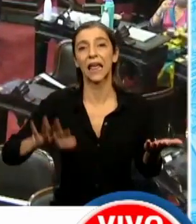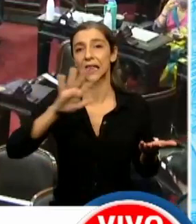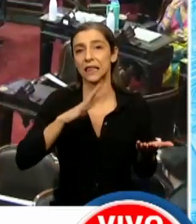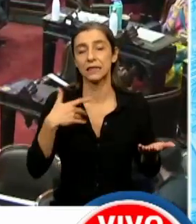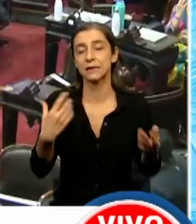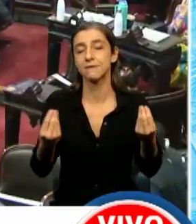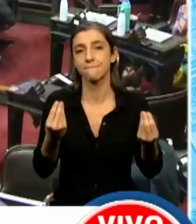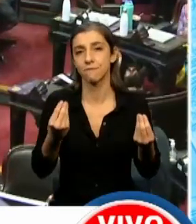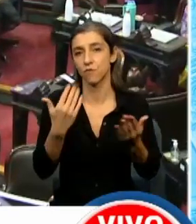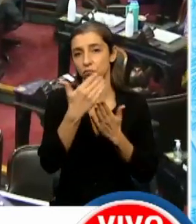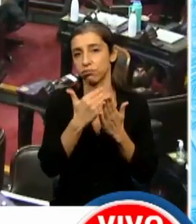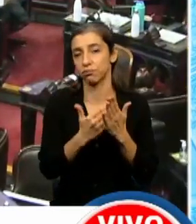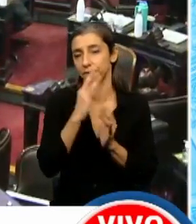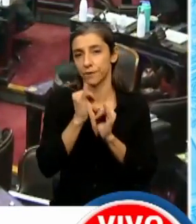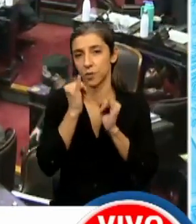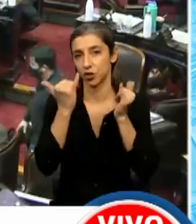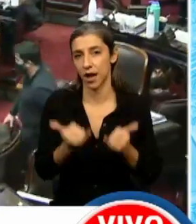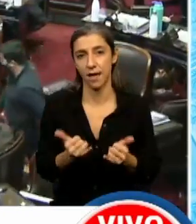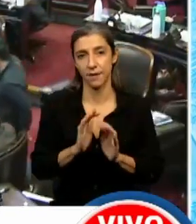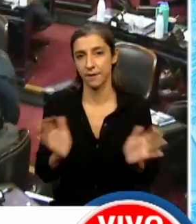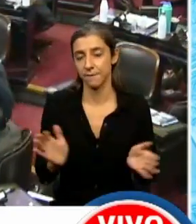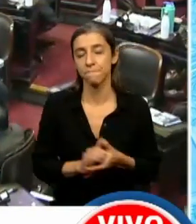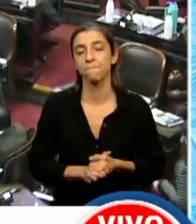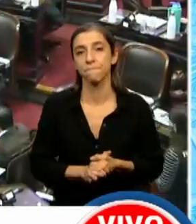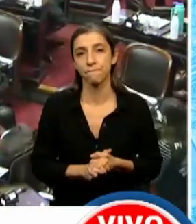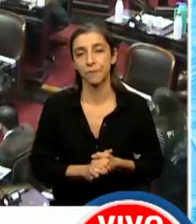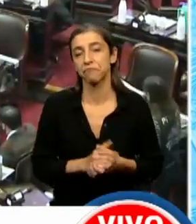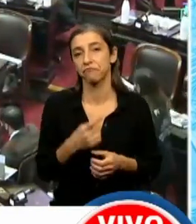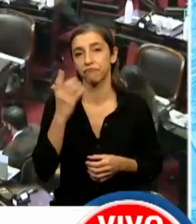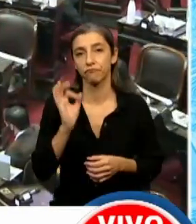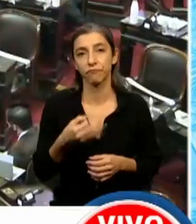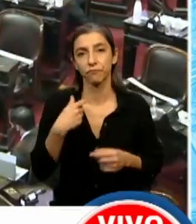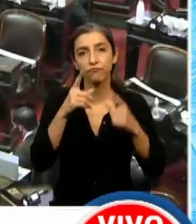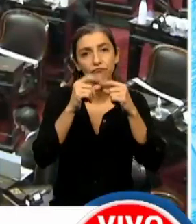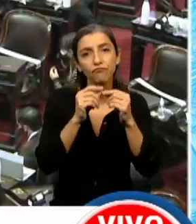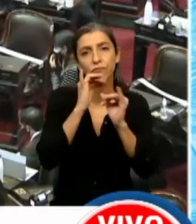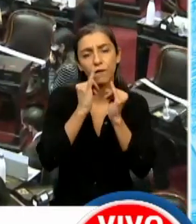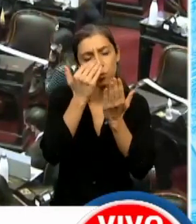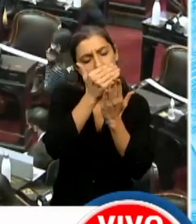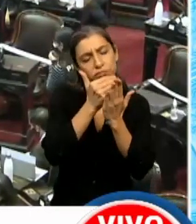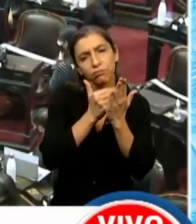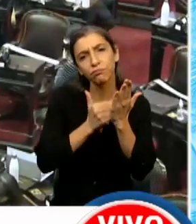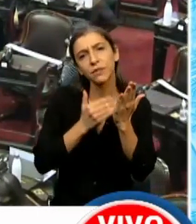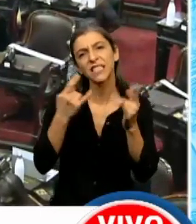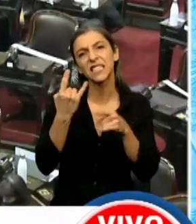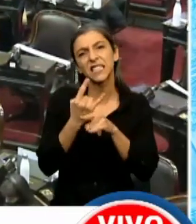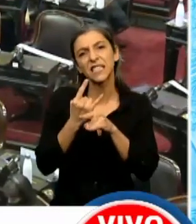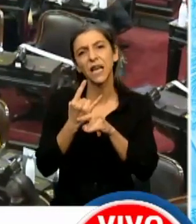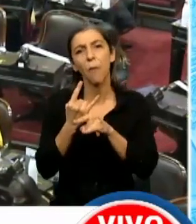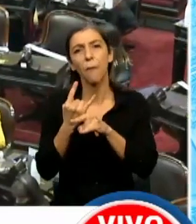datos se contraponen con discursos que de alguna manera se van por la